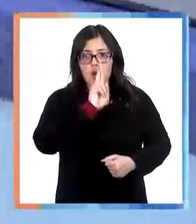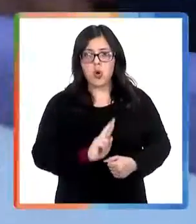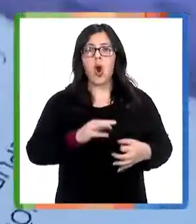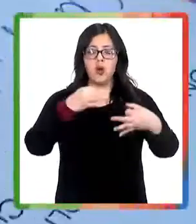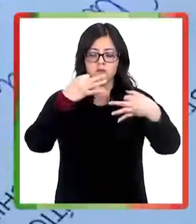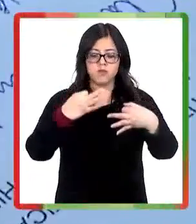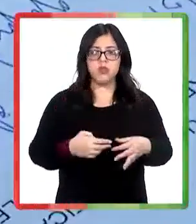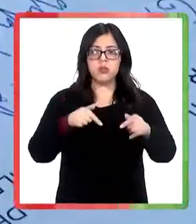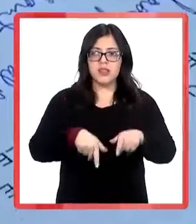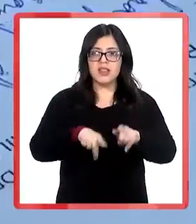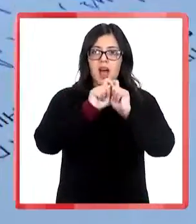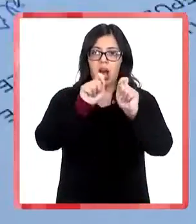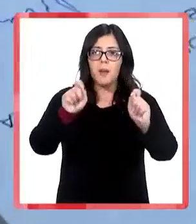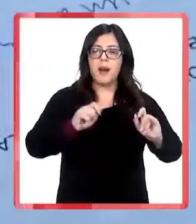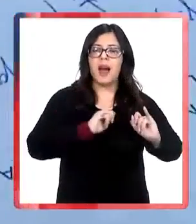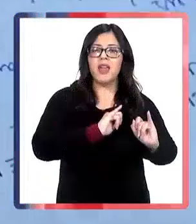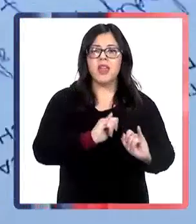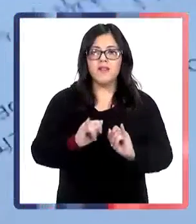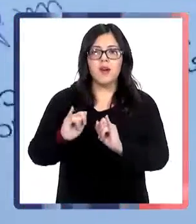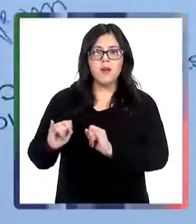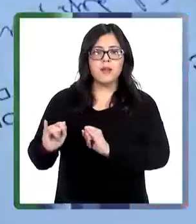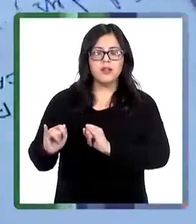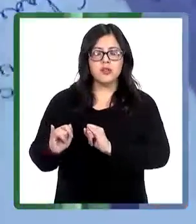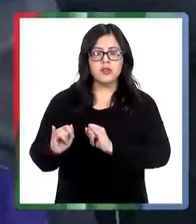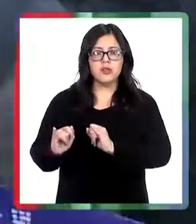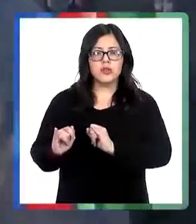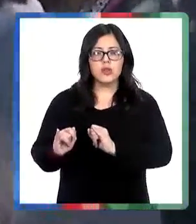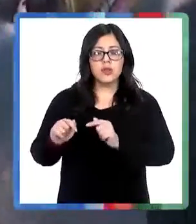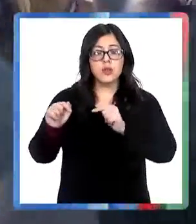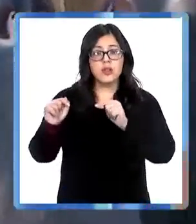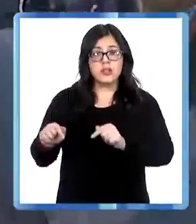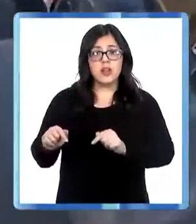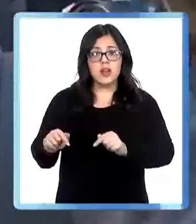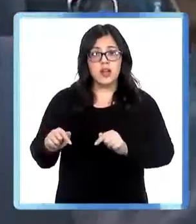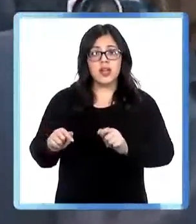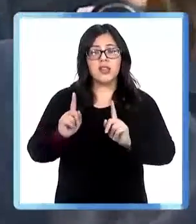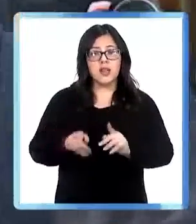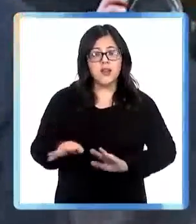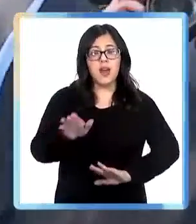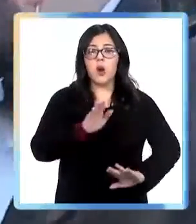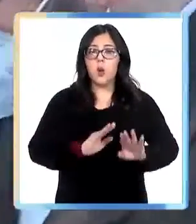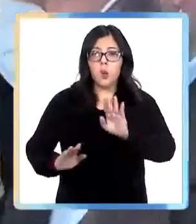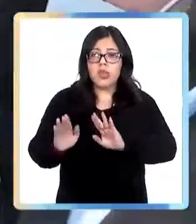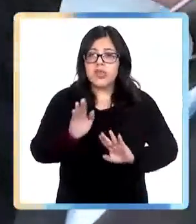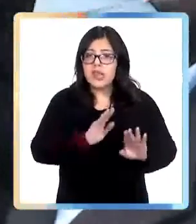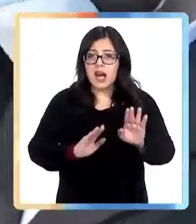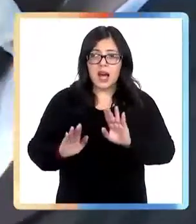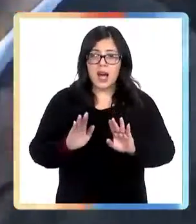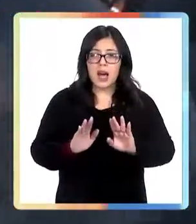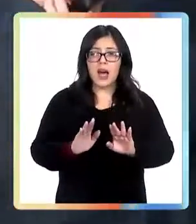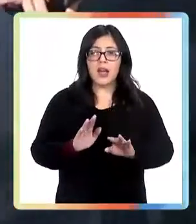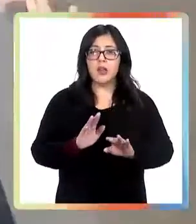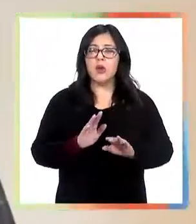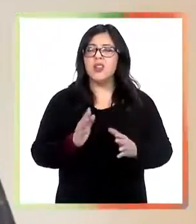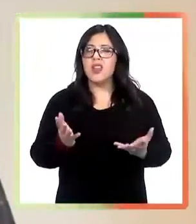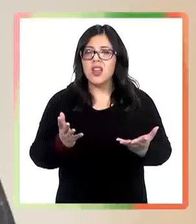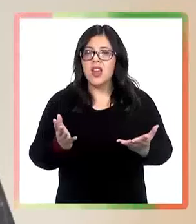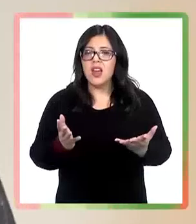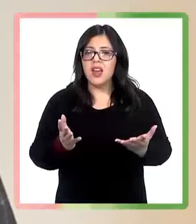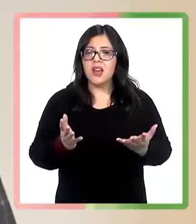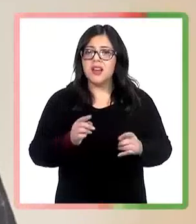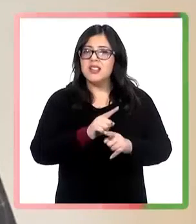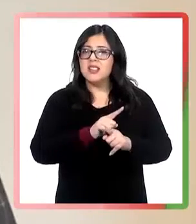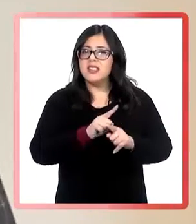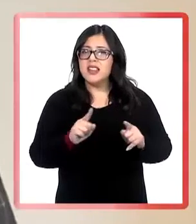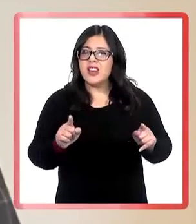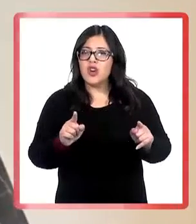tener un rol mucho más activo en esta campaña de información. Por de pronto tendrá que tener mucho cuidado en no traspasar